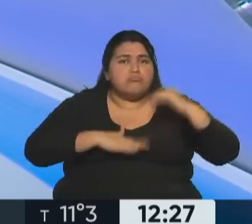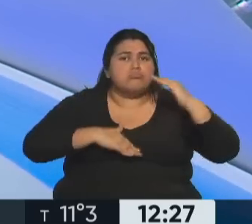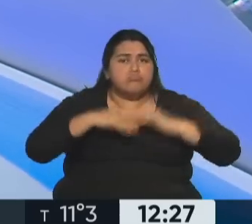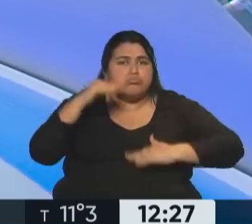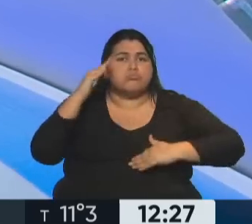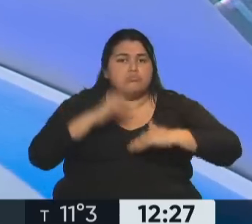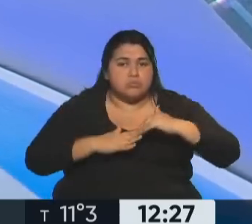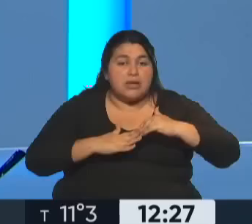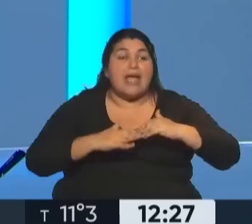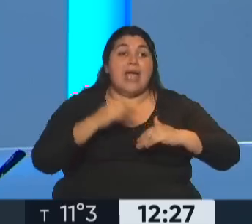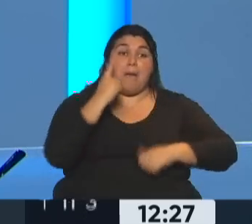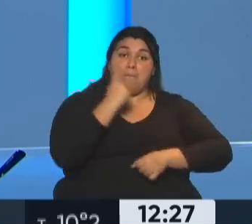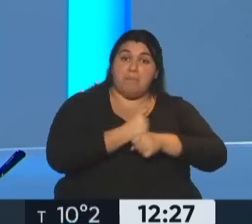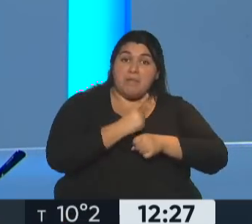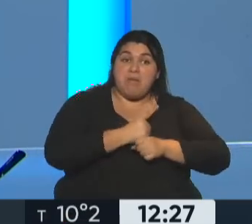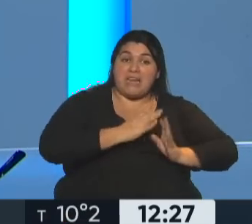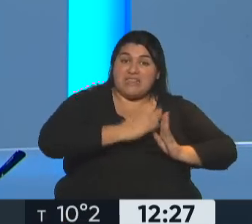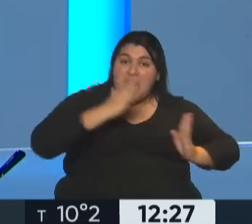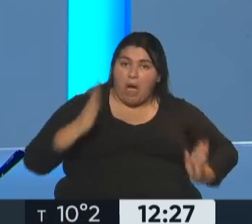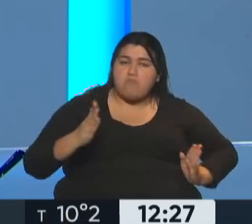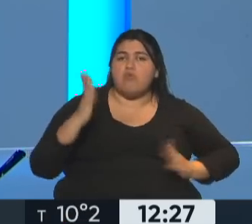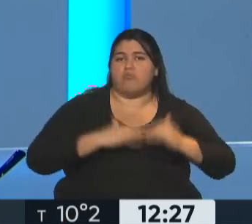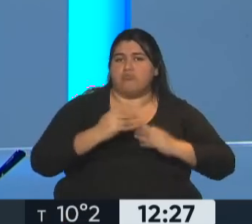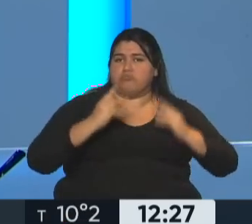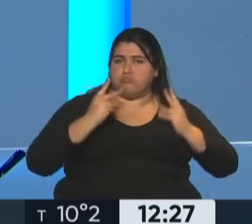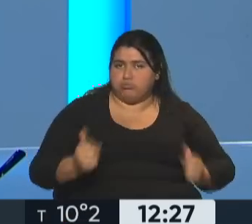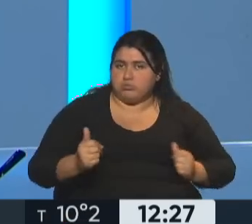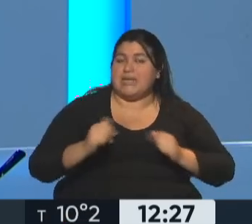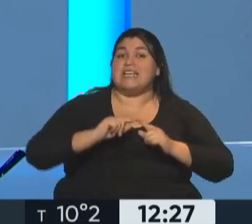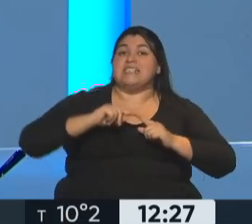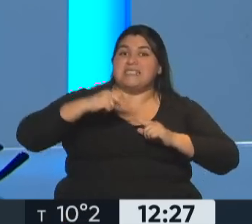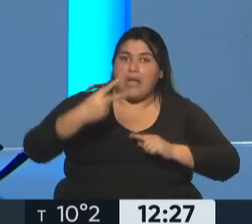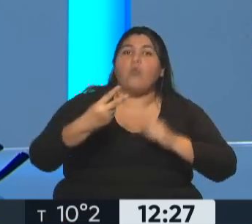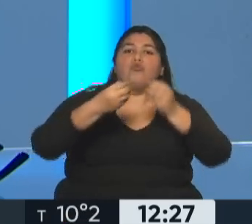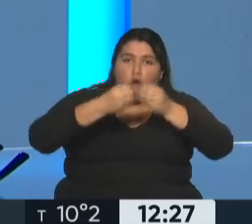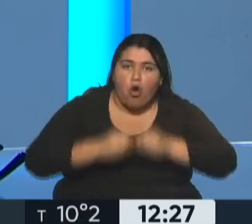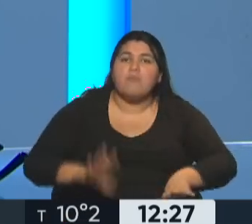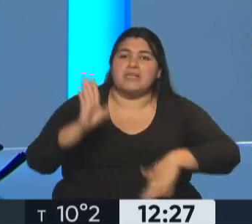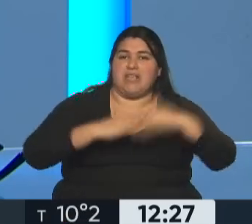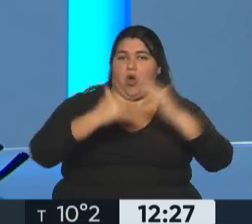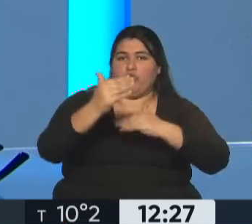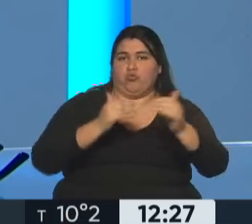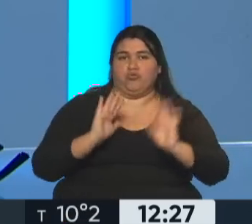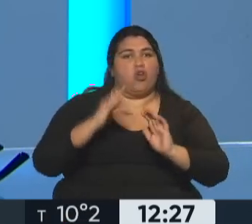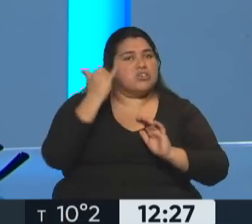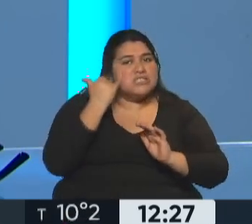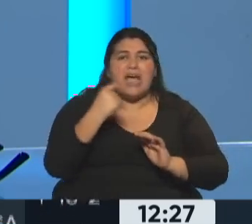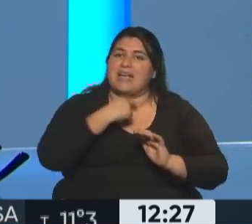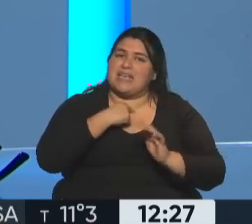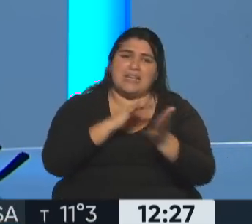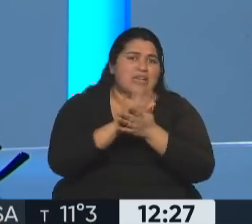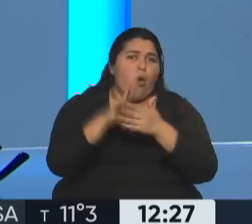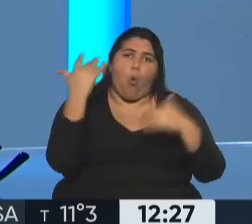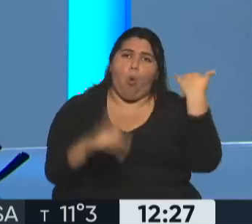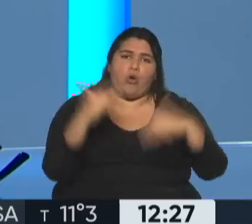menos terminado el primer tramo y ya en construcción del segundo tramo cosa que estamos hablando hoy 2022 que en